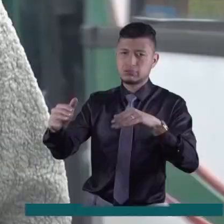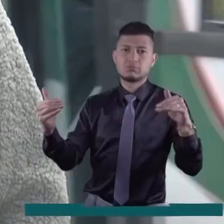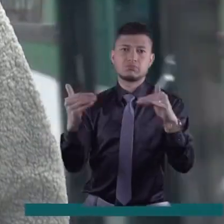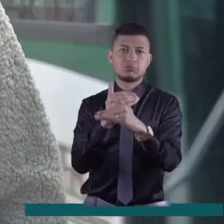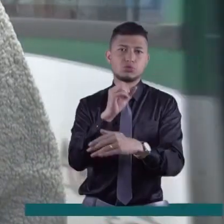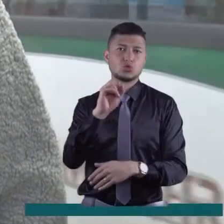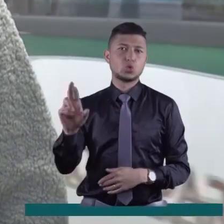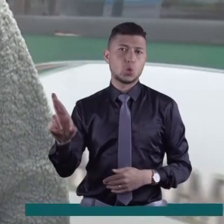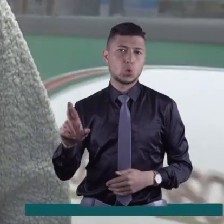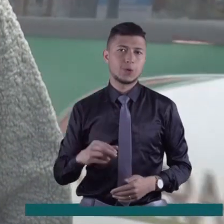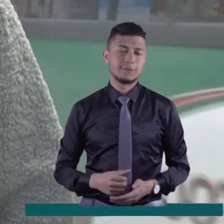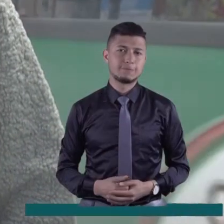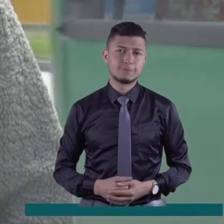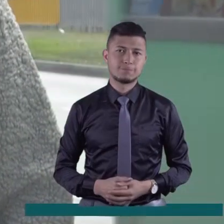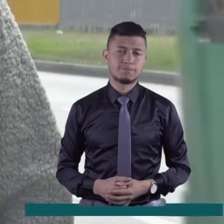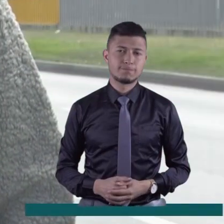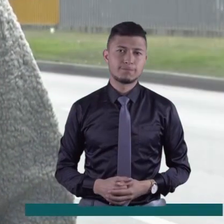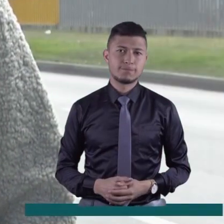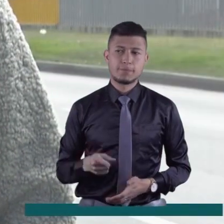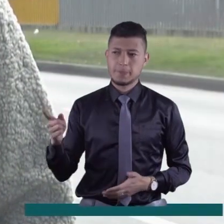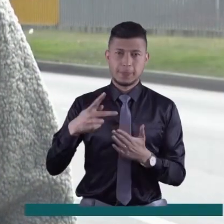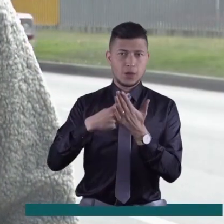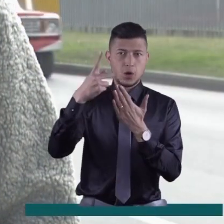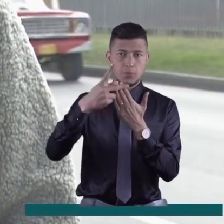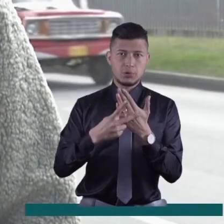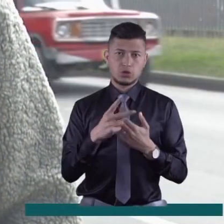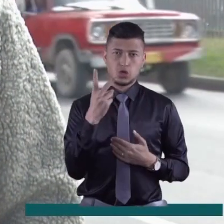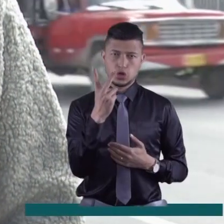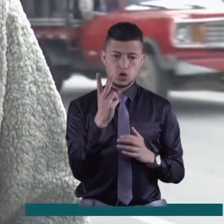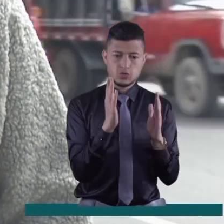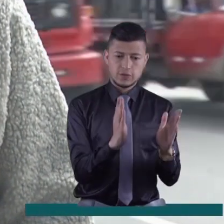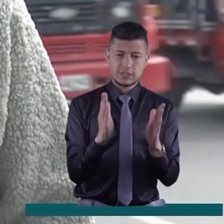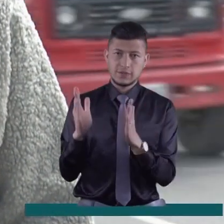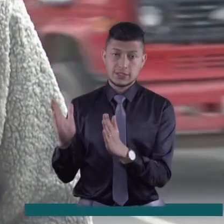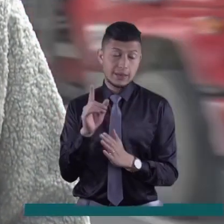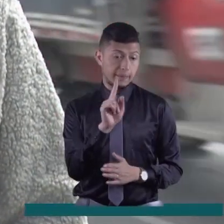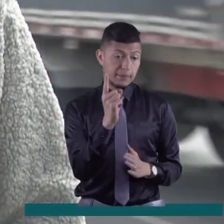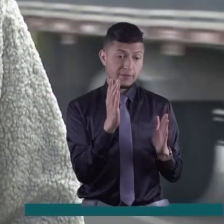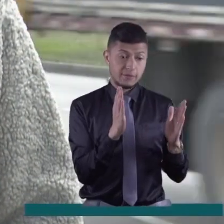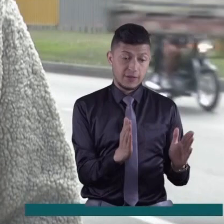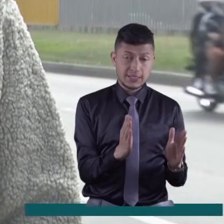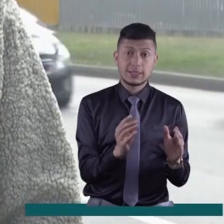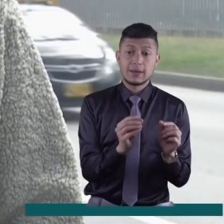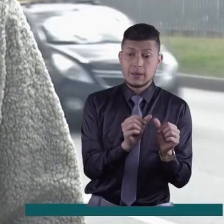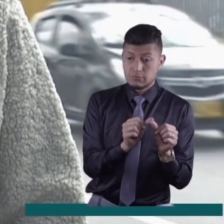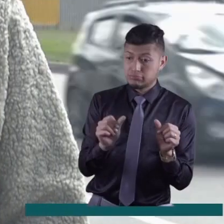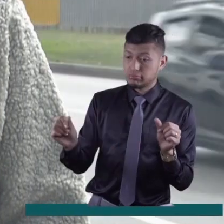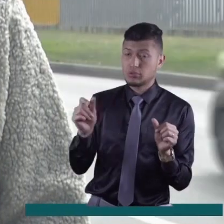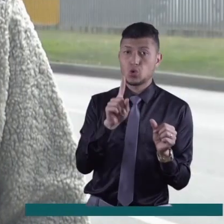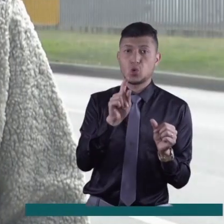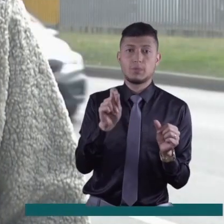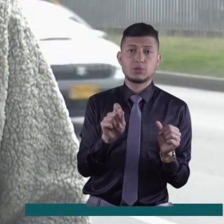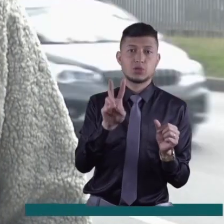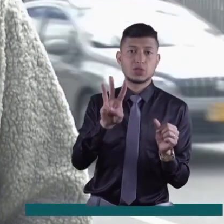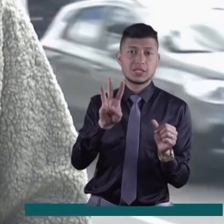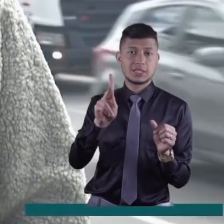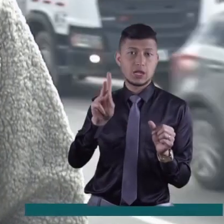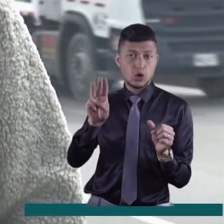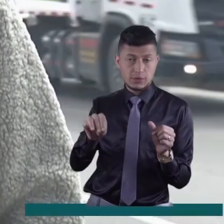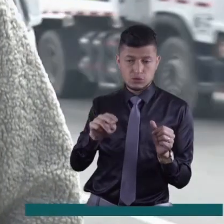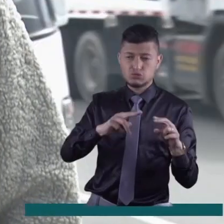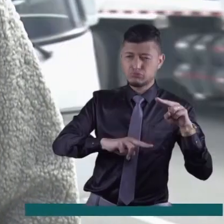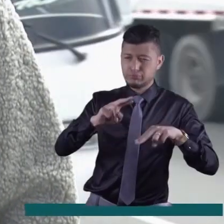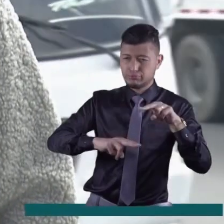sur. Este proyecto se divide en dos fases. La primera contempla una extensión de 1.3 kilómetros y